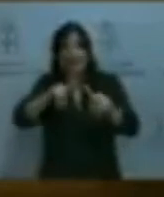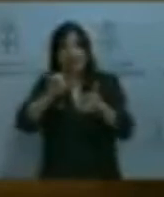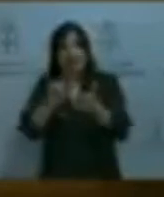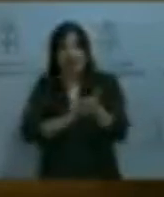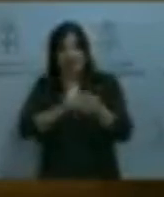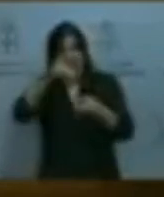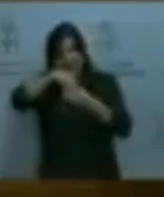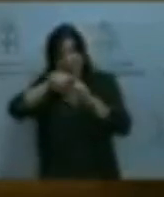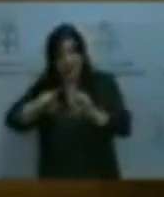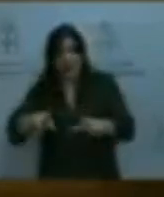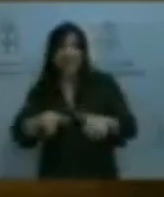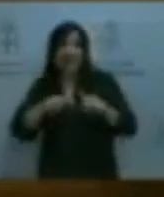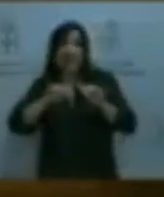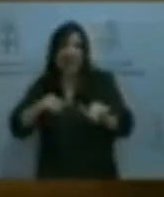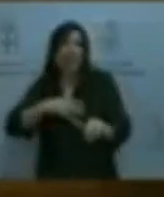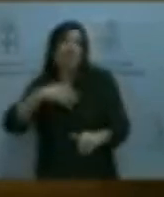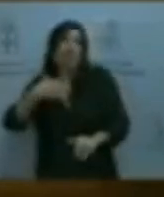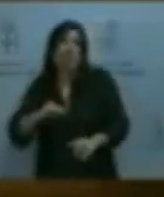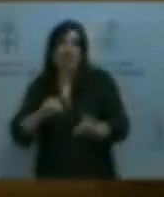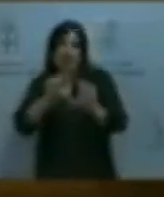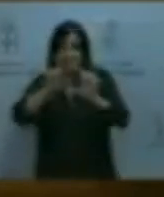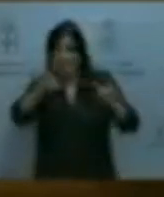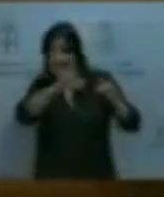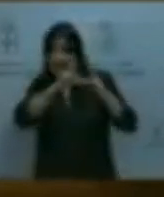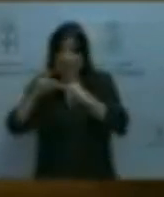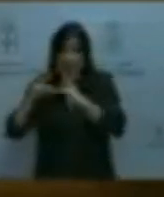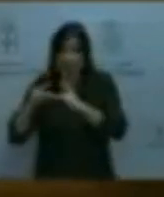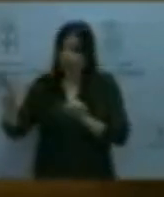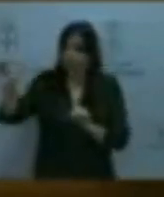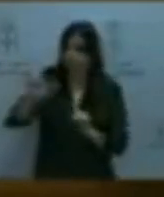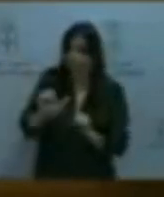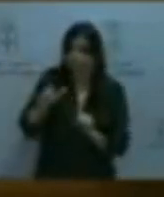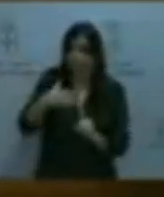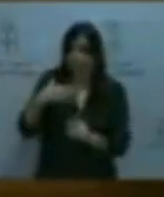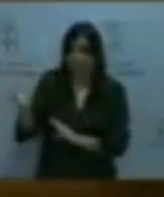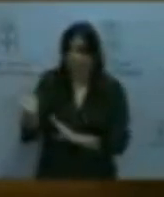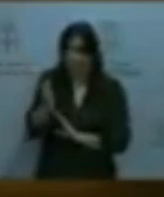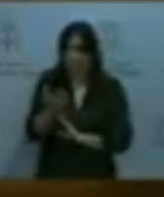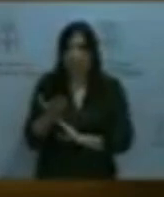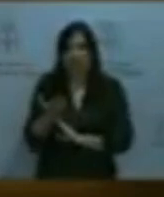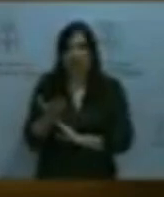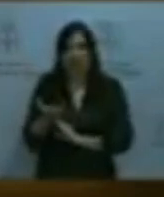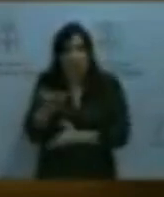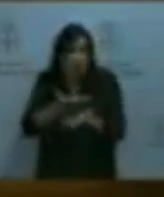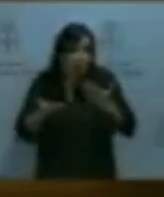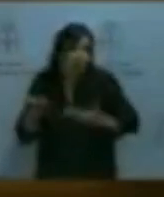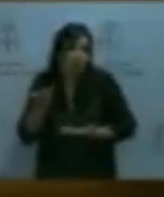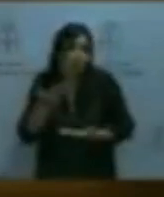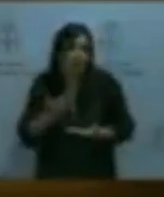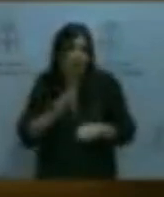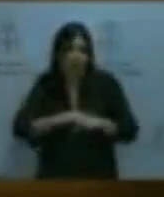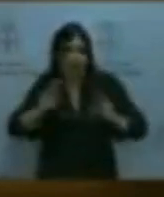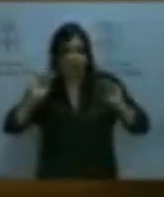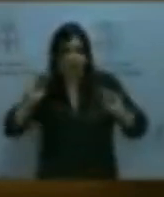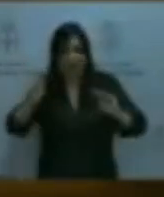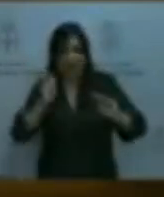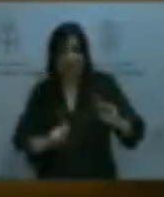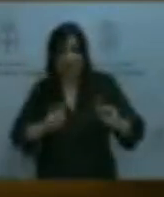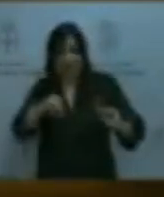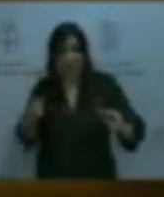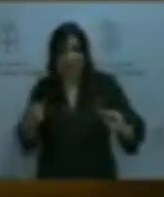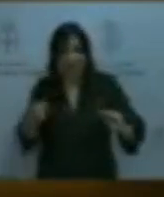líder en europa pueda colaborar en la formación profesional dual cosas que me